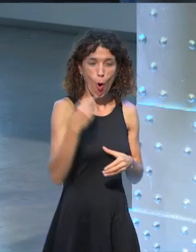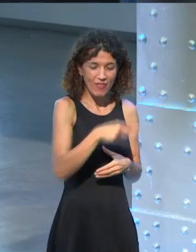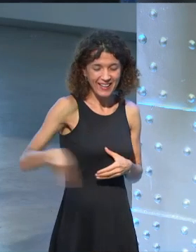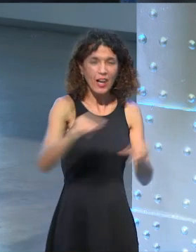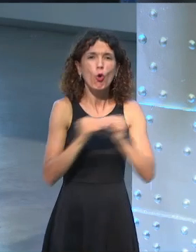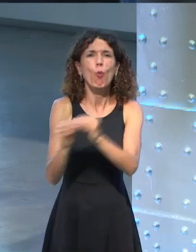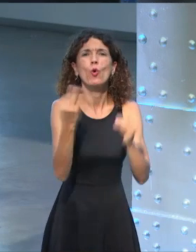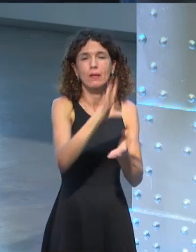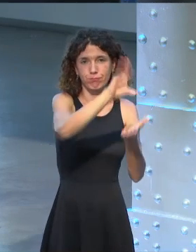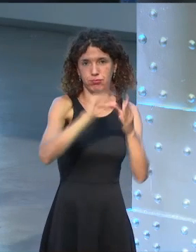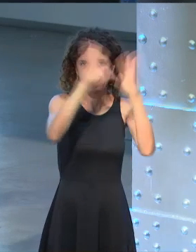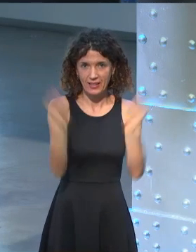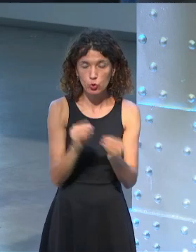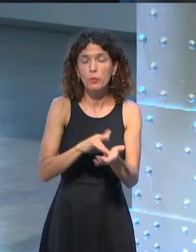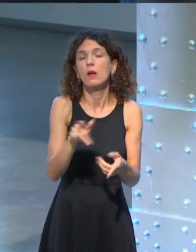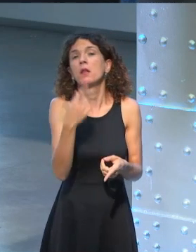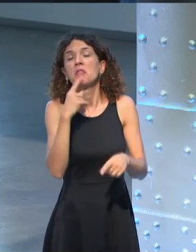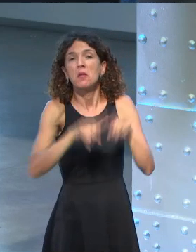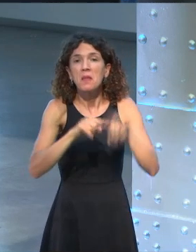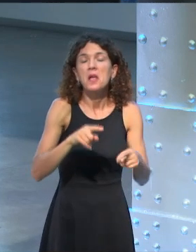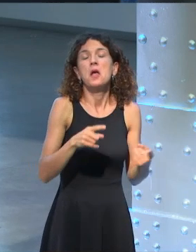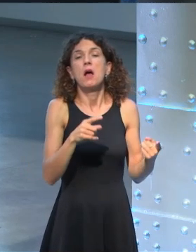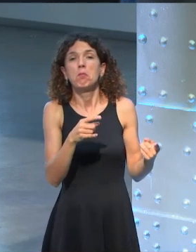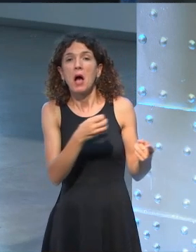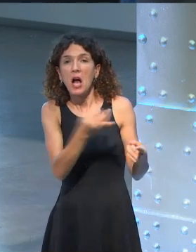¿no? Personas que tienen mayor o menor